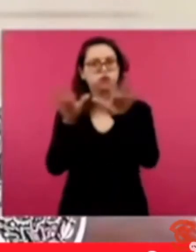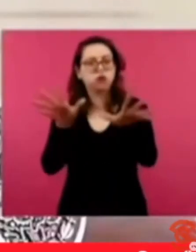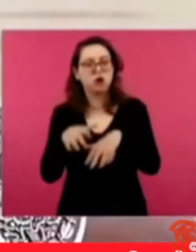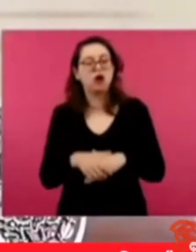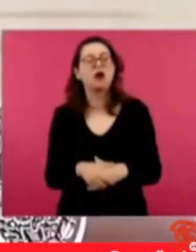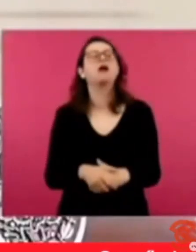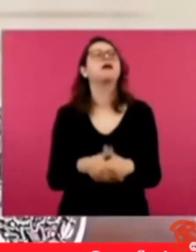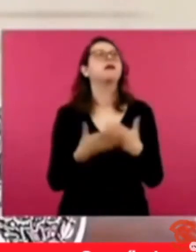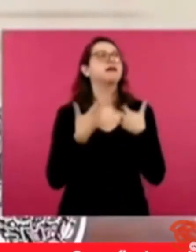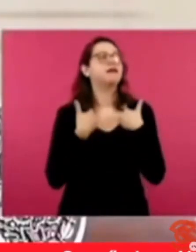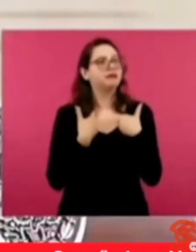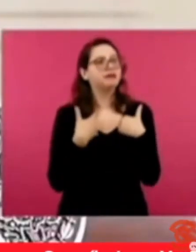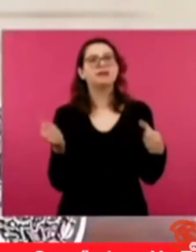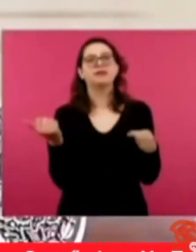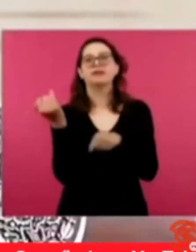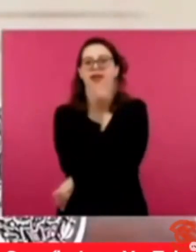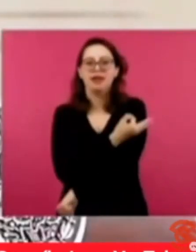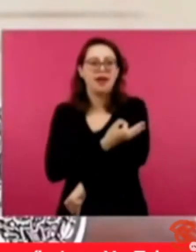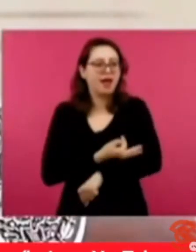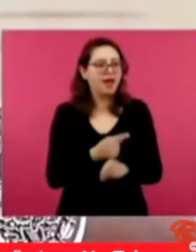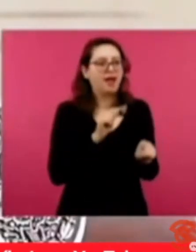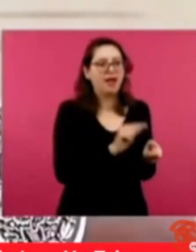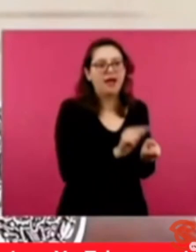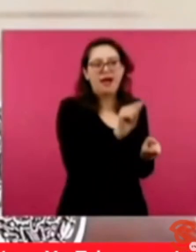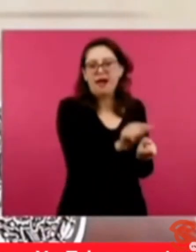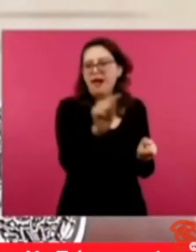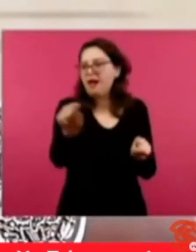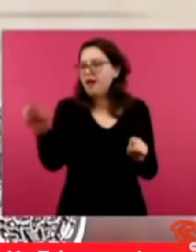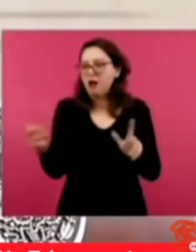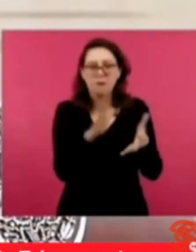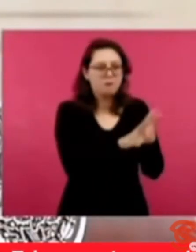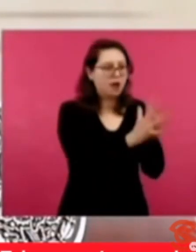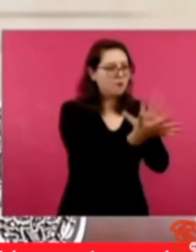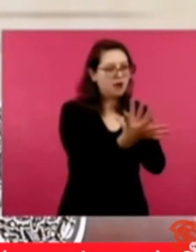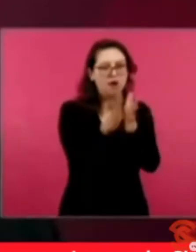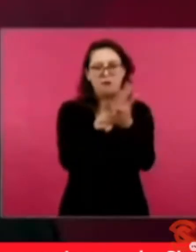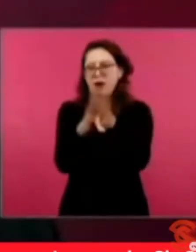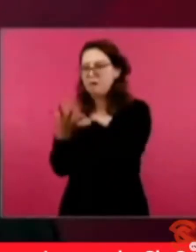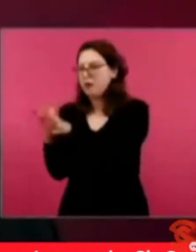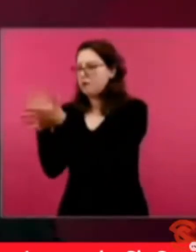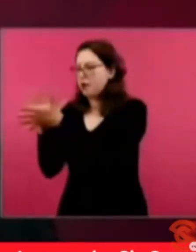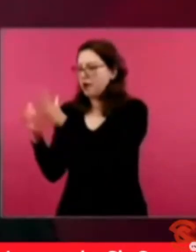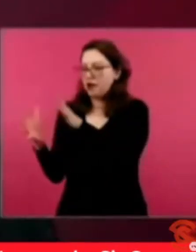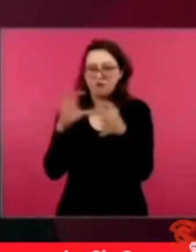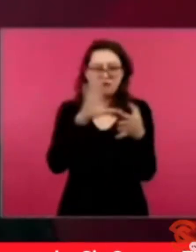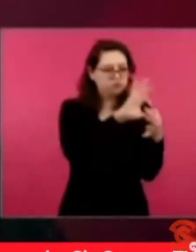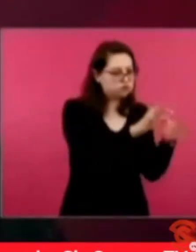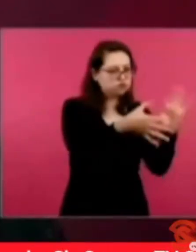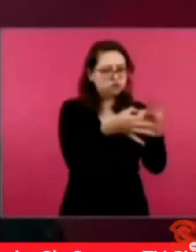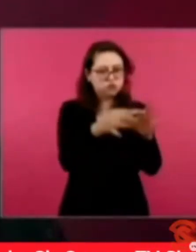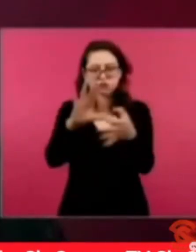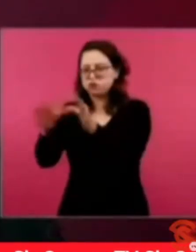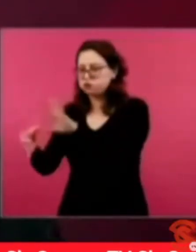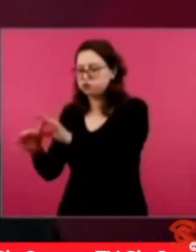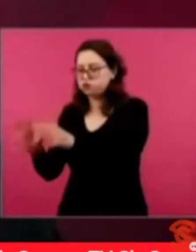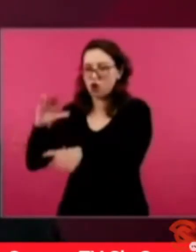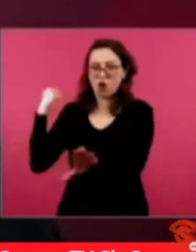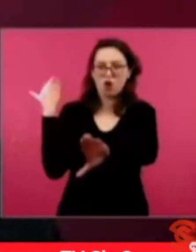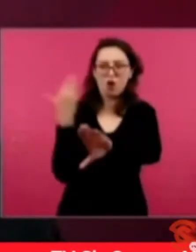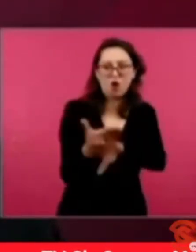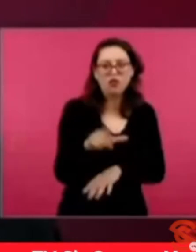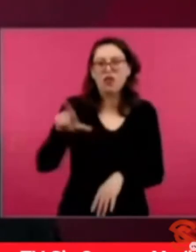entender todo el entramado, ¿no?, de complicidades y por qué están en contra de